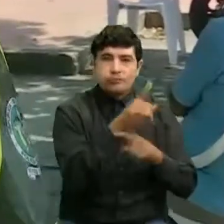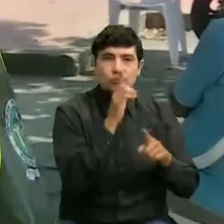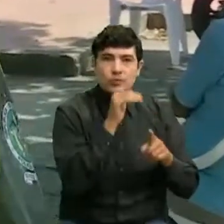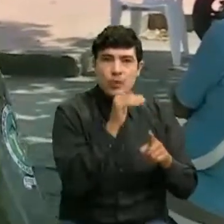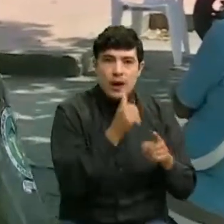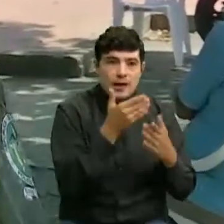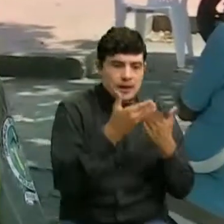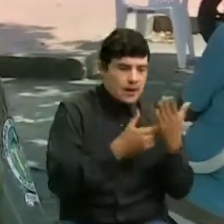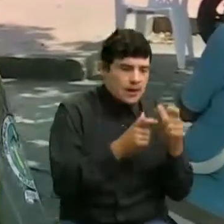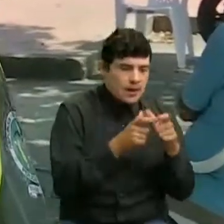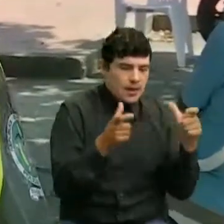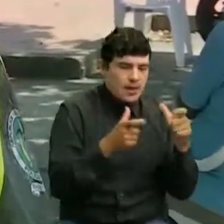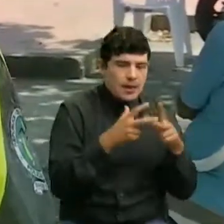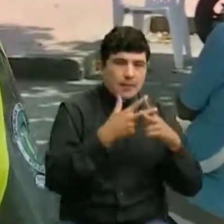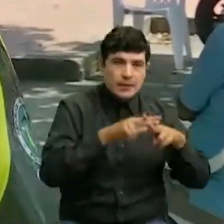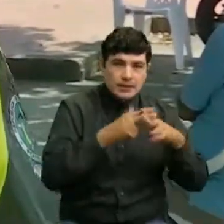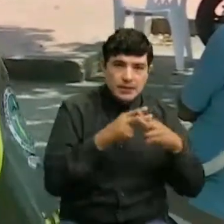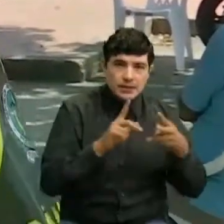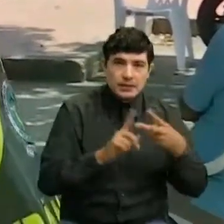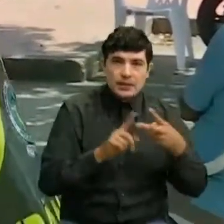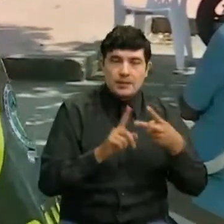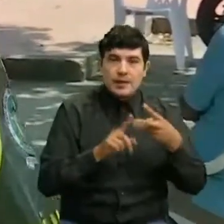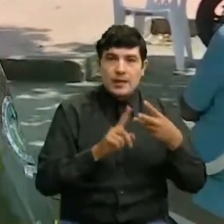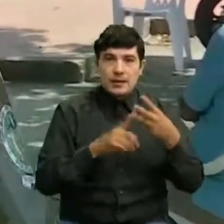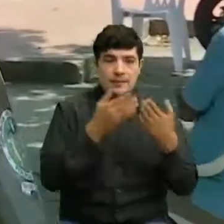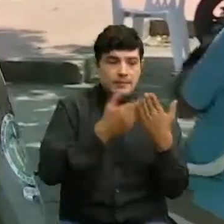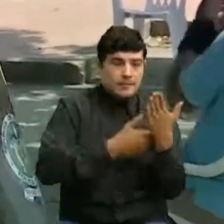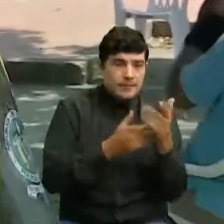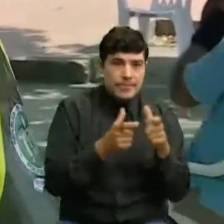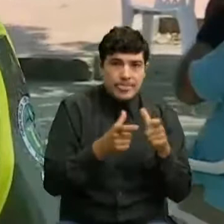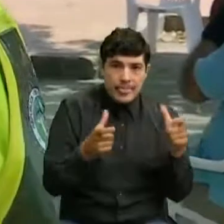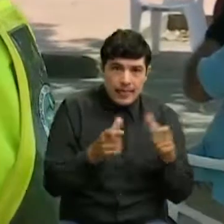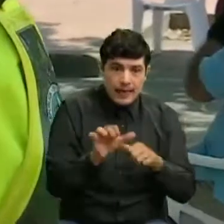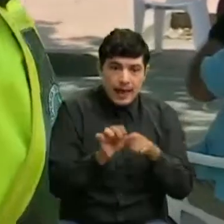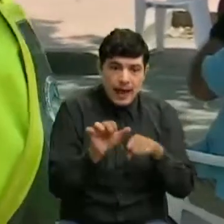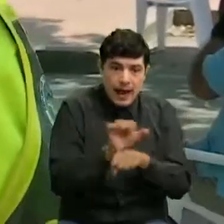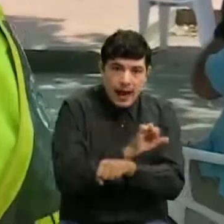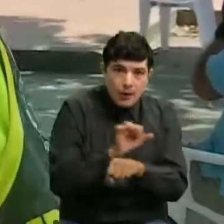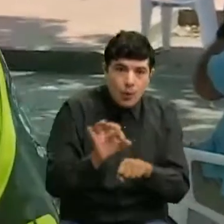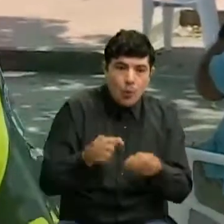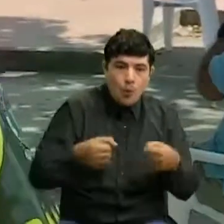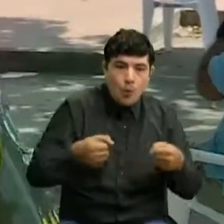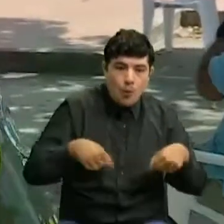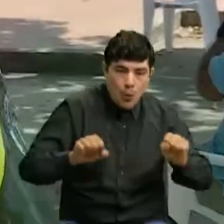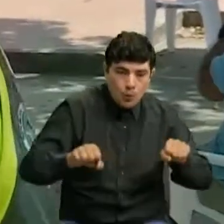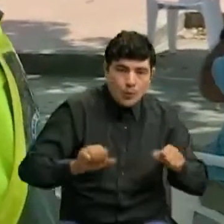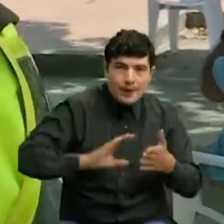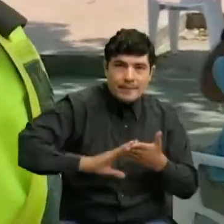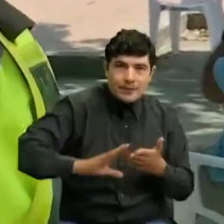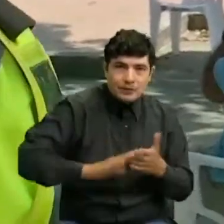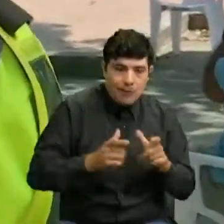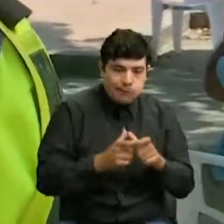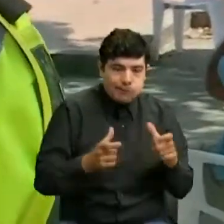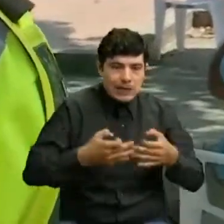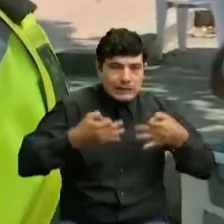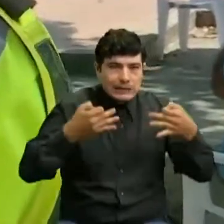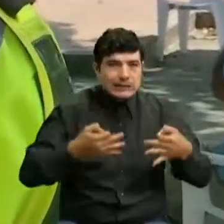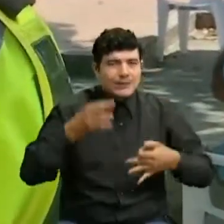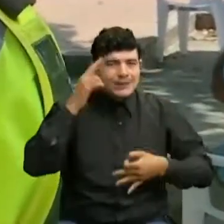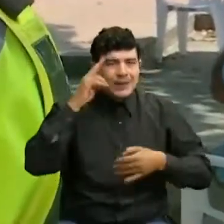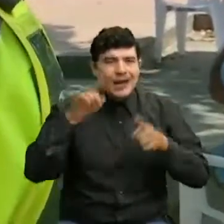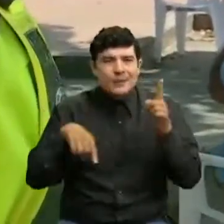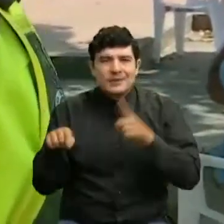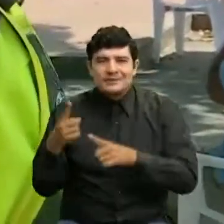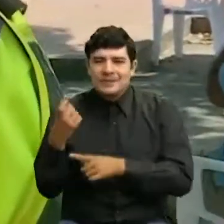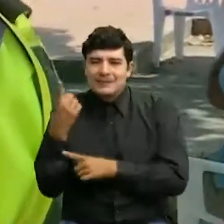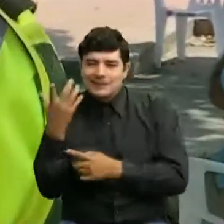es el seguro, la revisión tecnomecánica, la licencia de conducción. Entonces, estamos haciendo el llamado muy formal a los ciudadanos